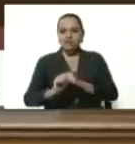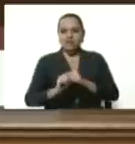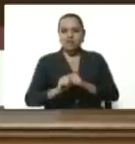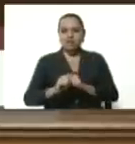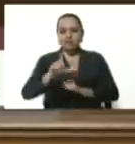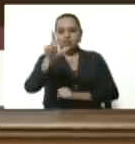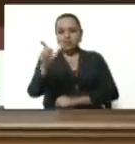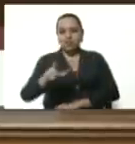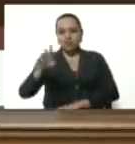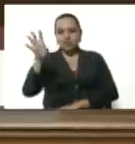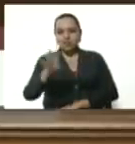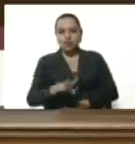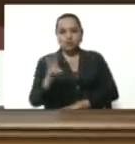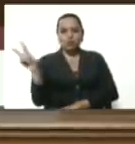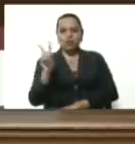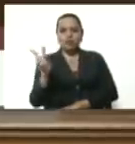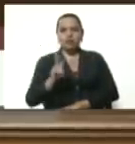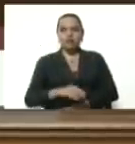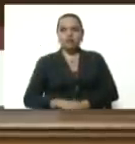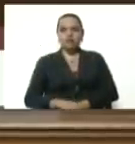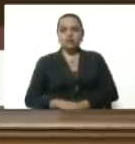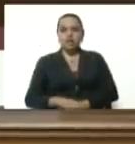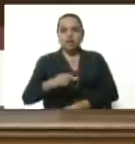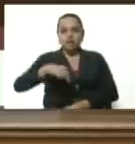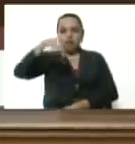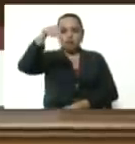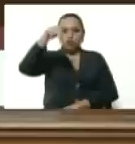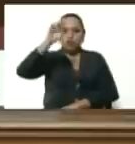territorio venezolano. De norte a sur